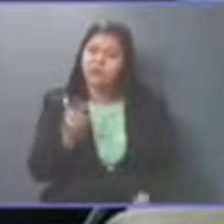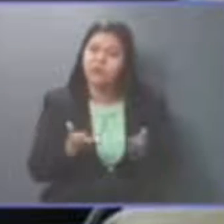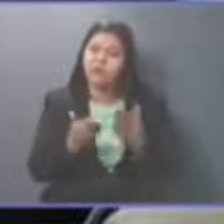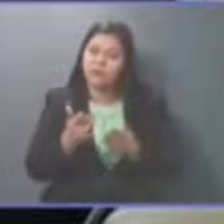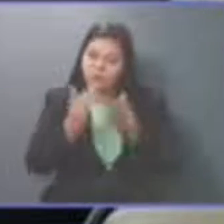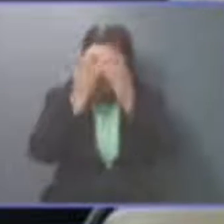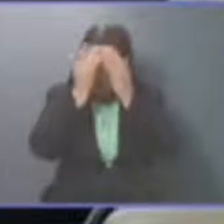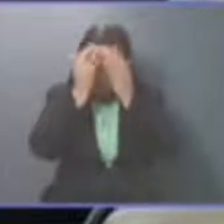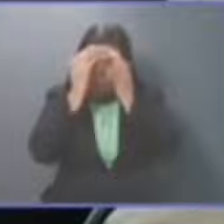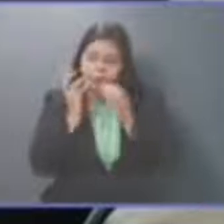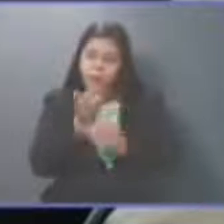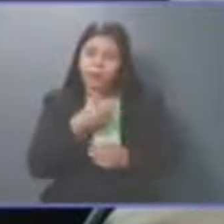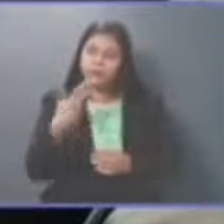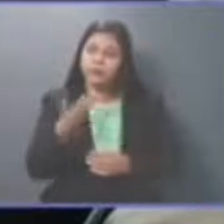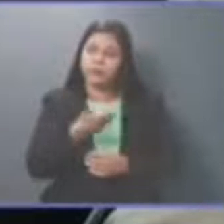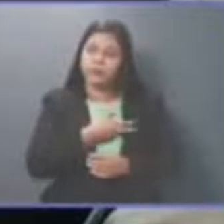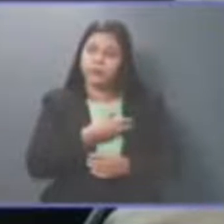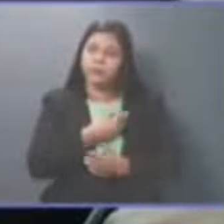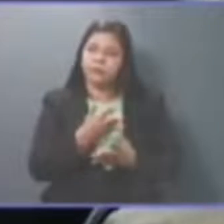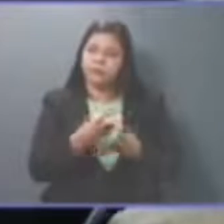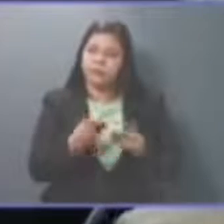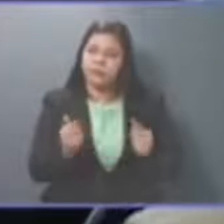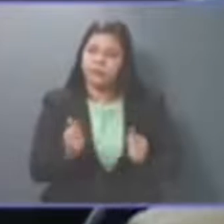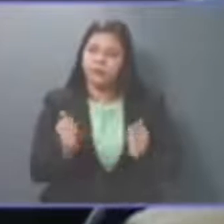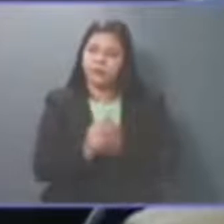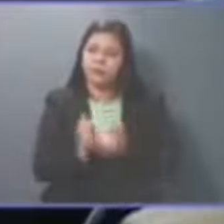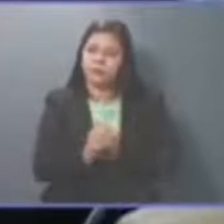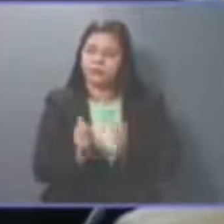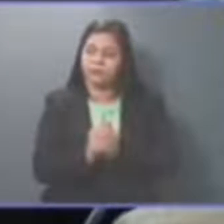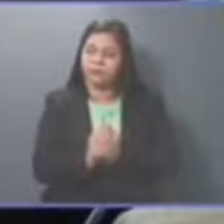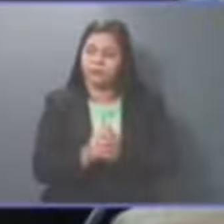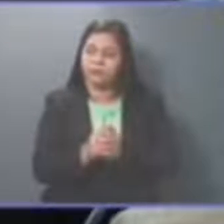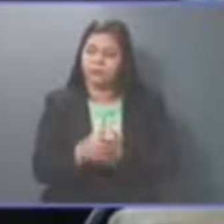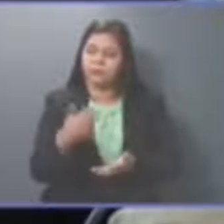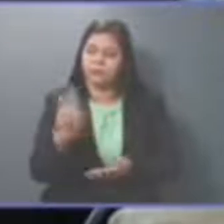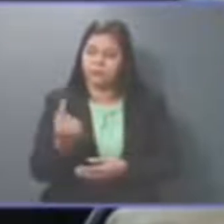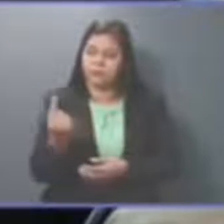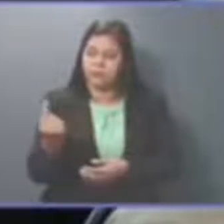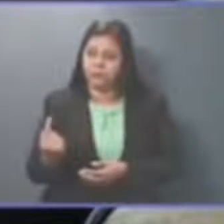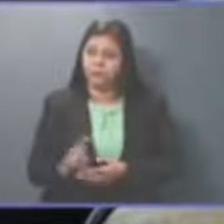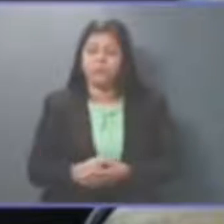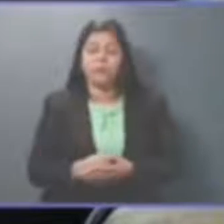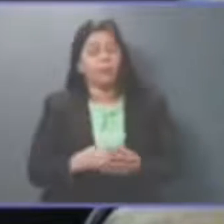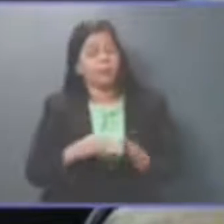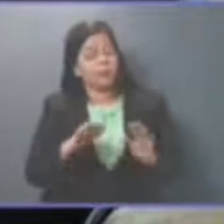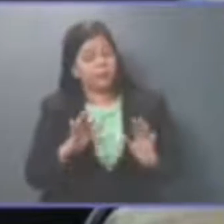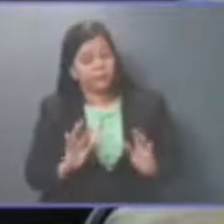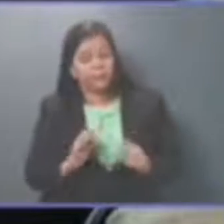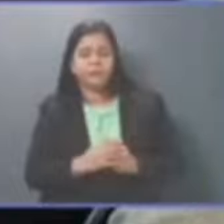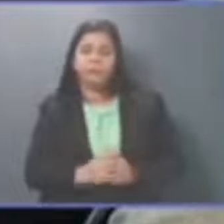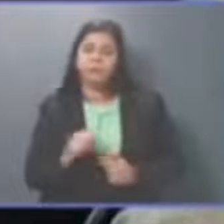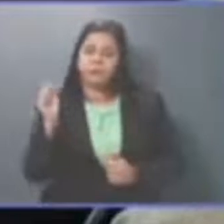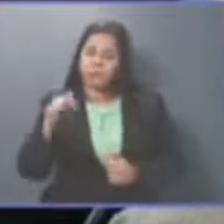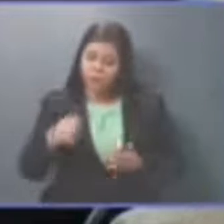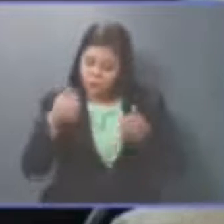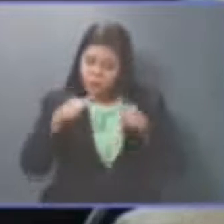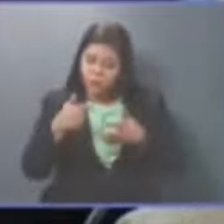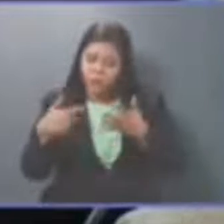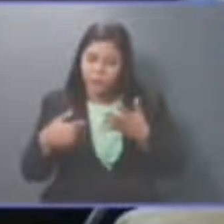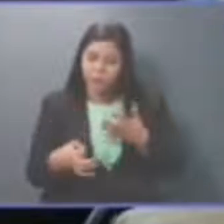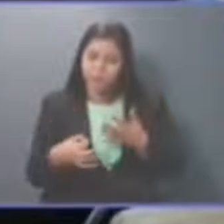que le estábamos resolviendo a la población. Ahora, al aprobar esta